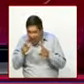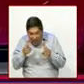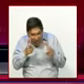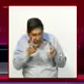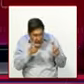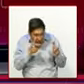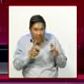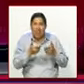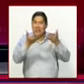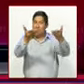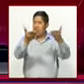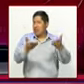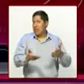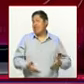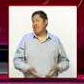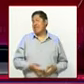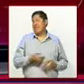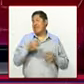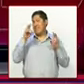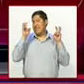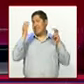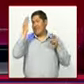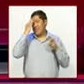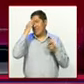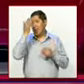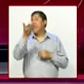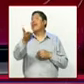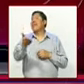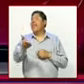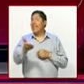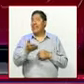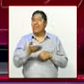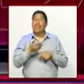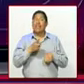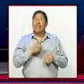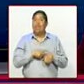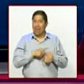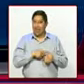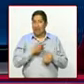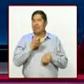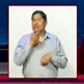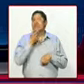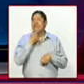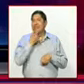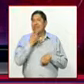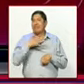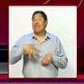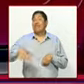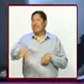lo va a mostrar a continuación en este sector que denominamos Momentos.